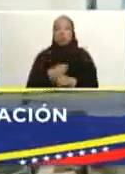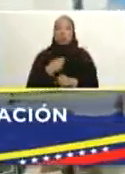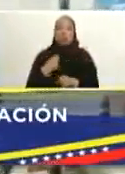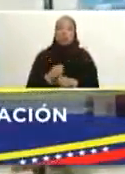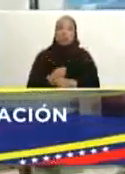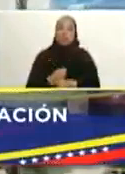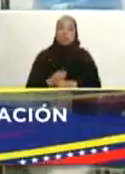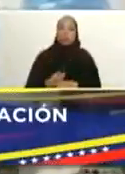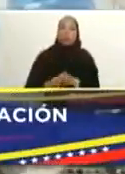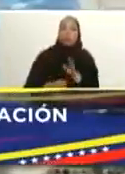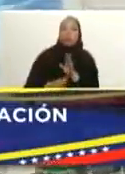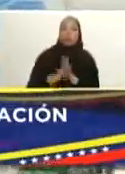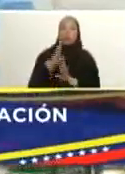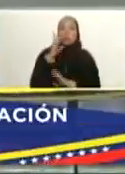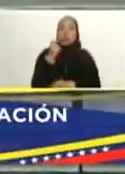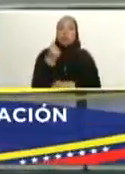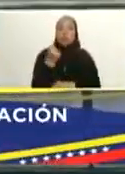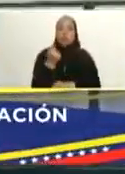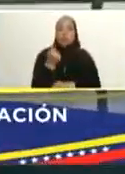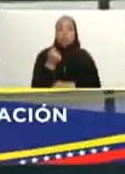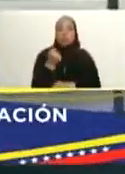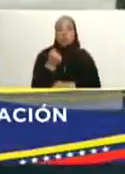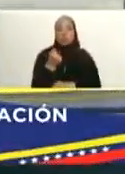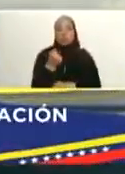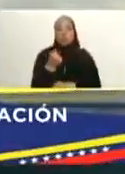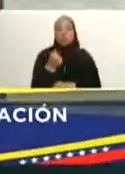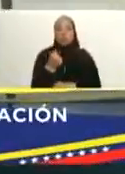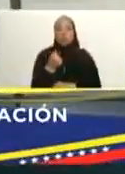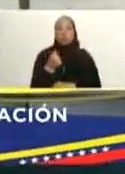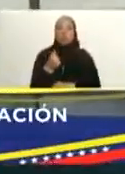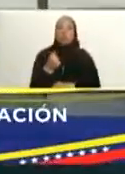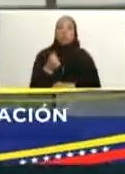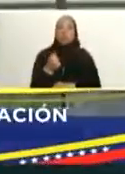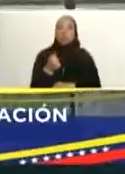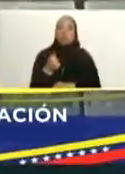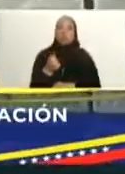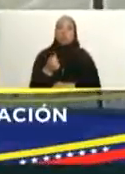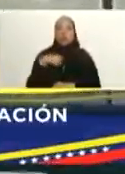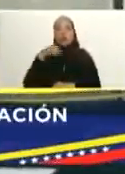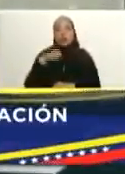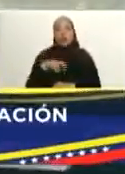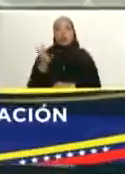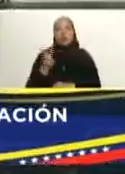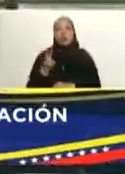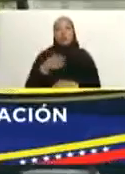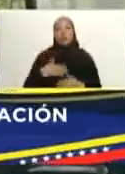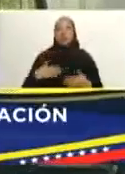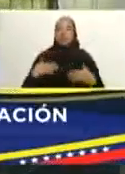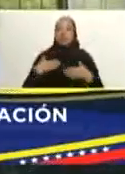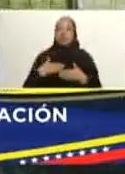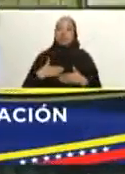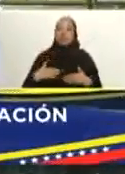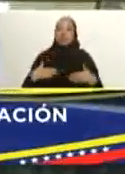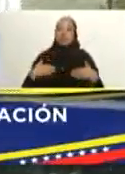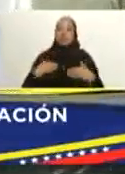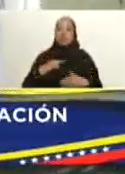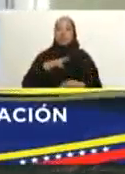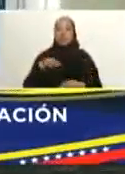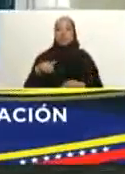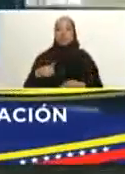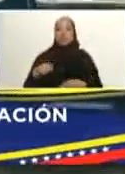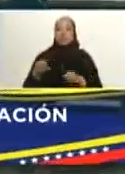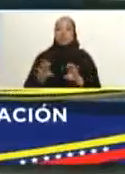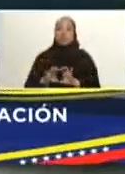el desarrollo económico, pero también con el rescate del estado de bienestar social de nuestro pueblo. Y la